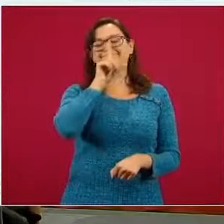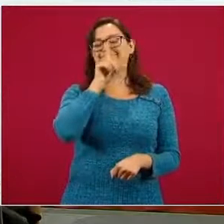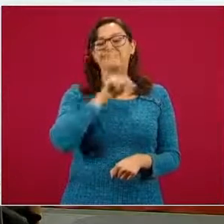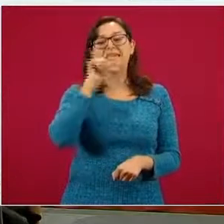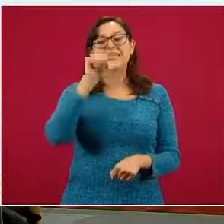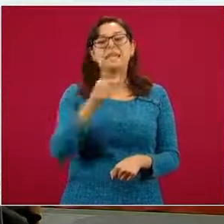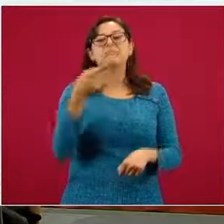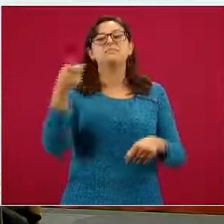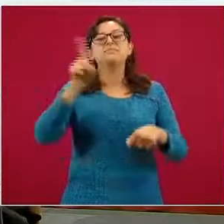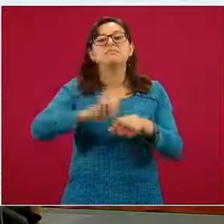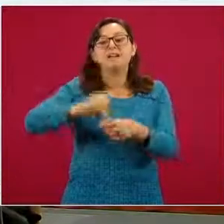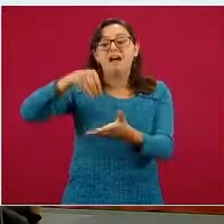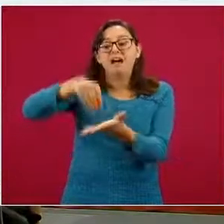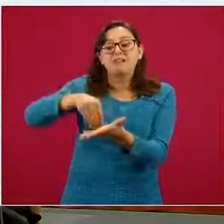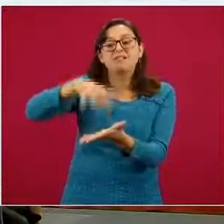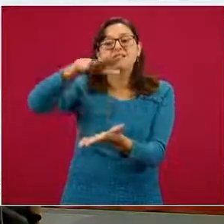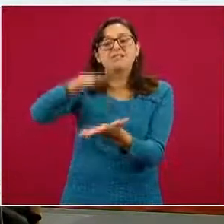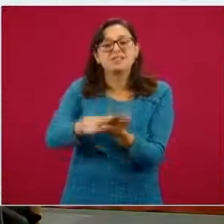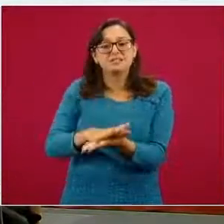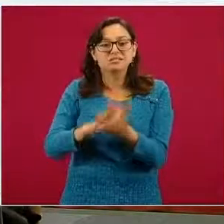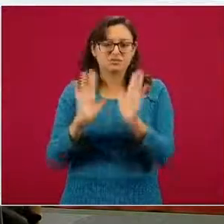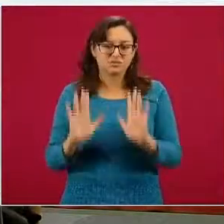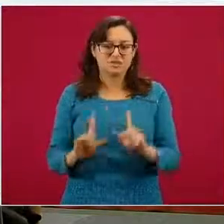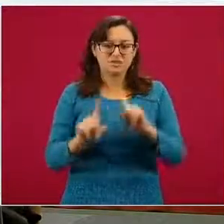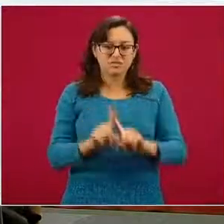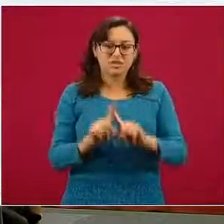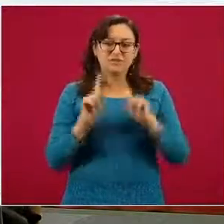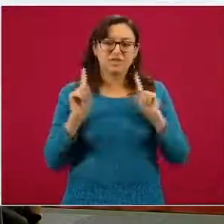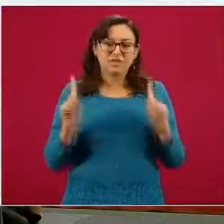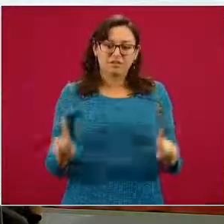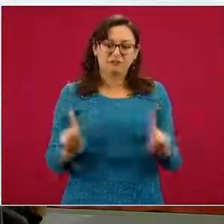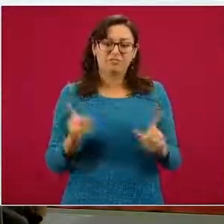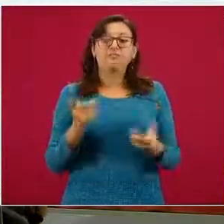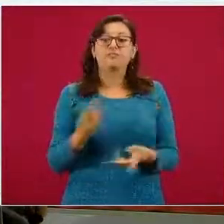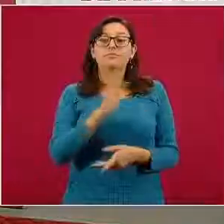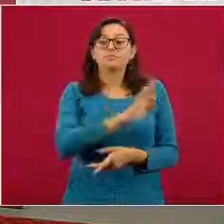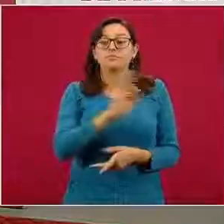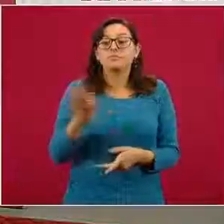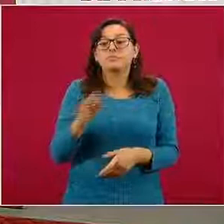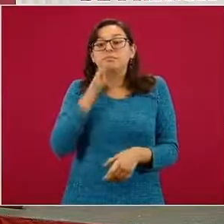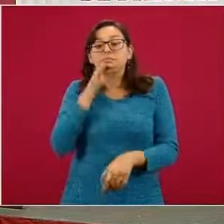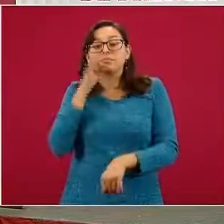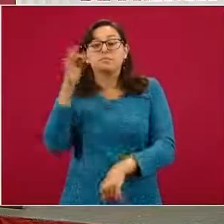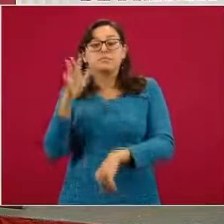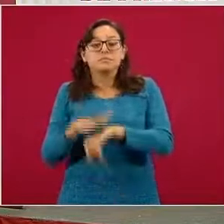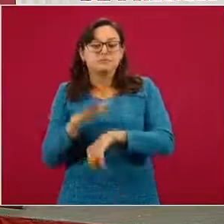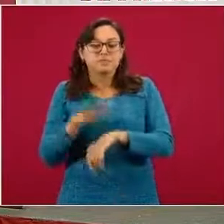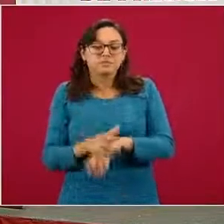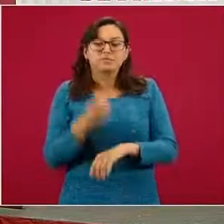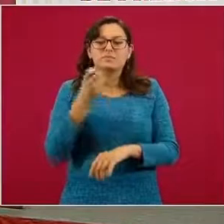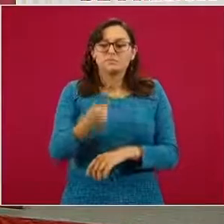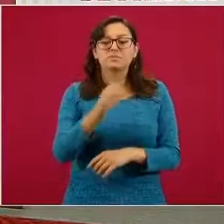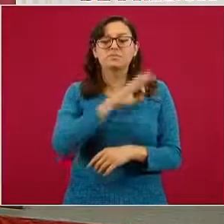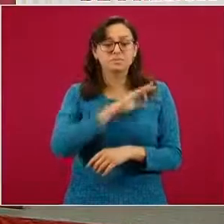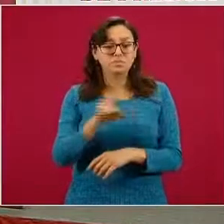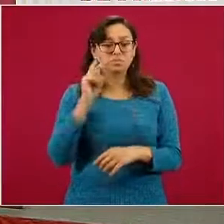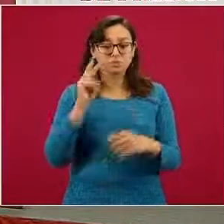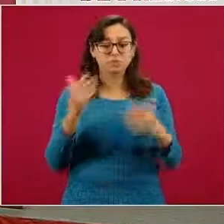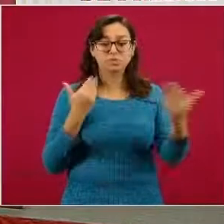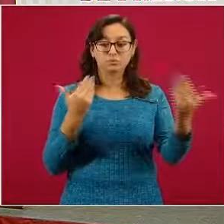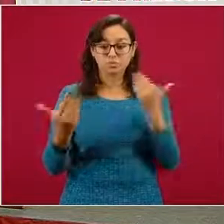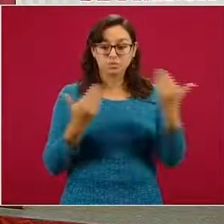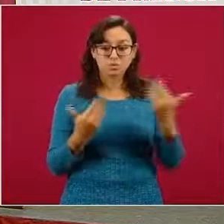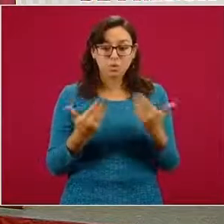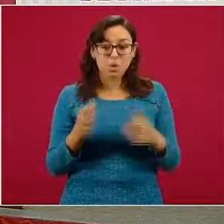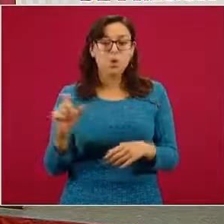no es correcto, porque esto está representado por la fecha de notificación, es solo precisamente para que se vea el efecto de cuando